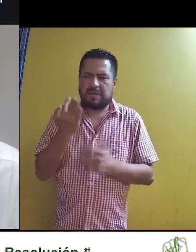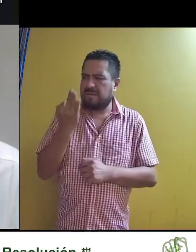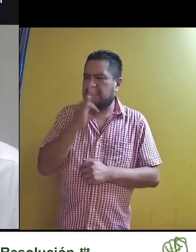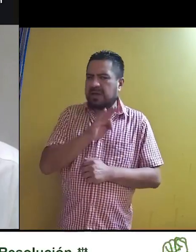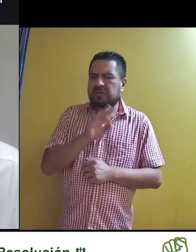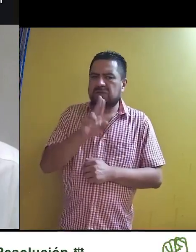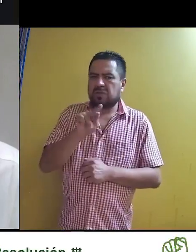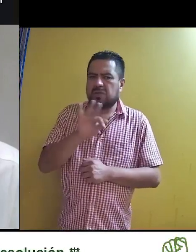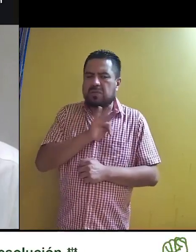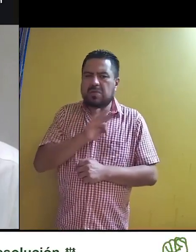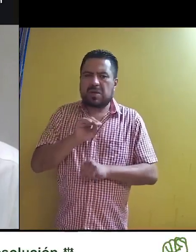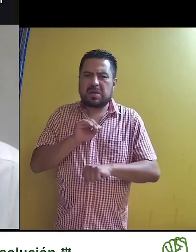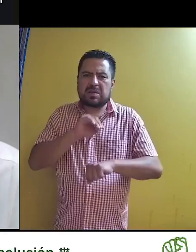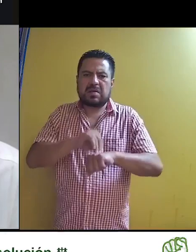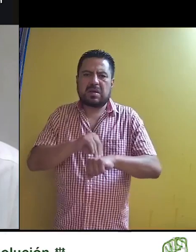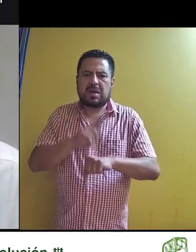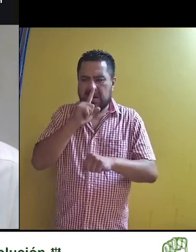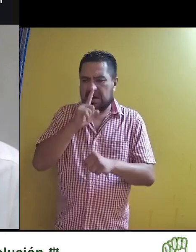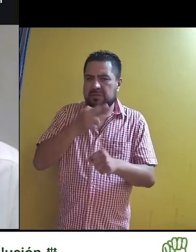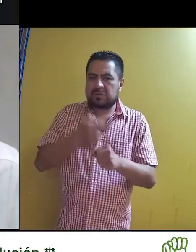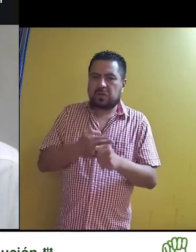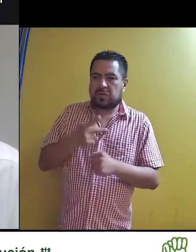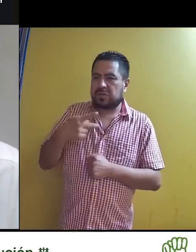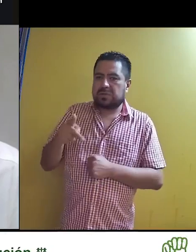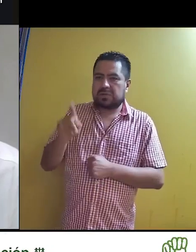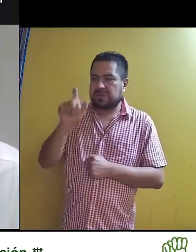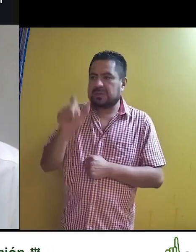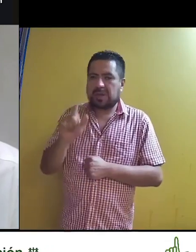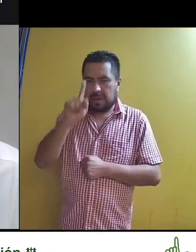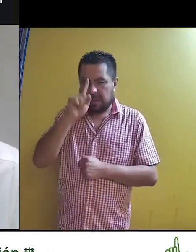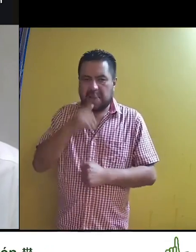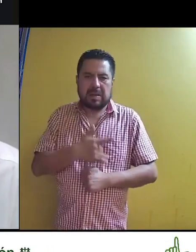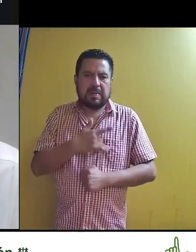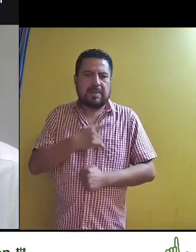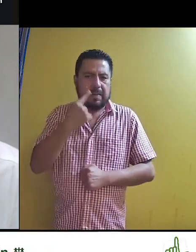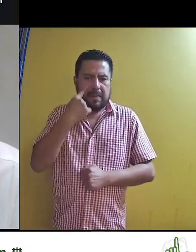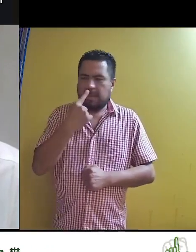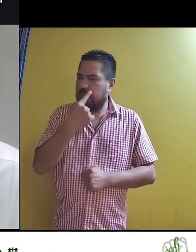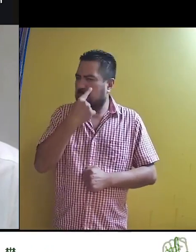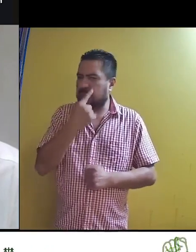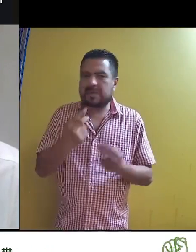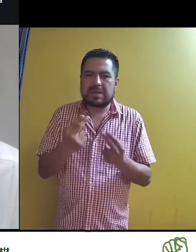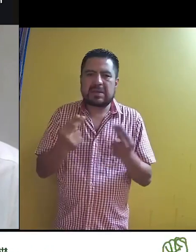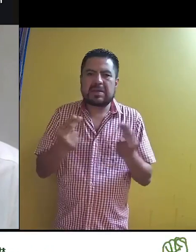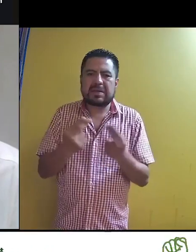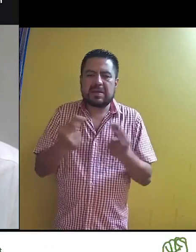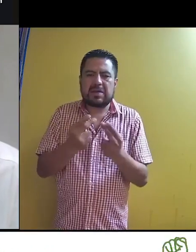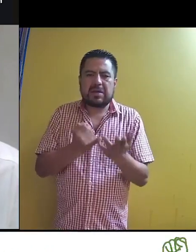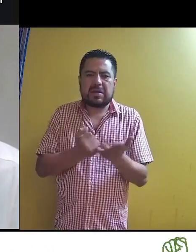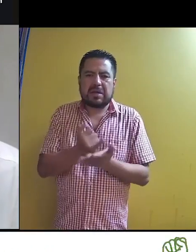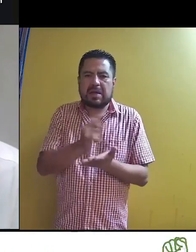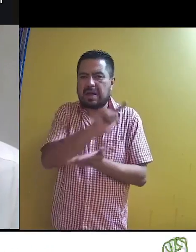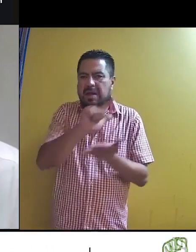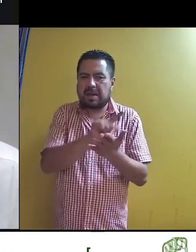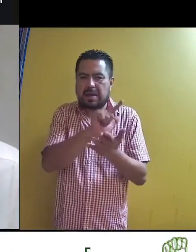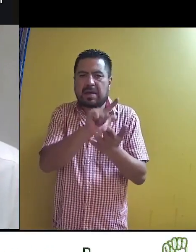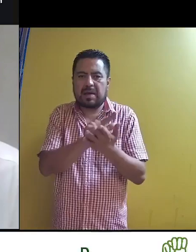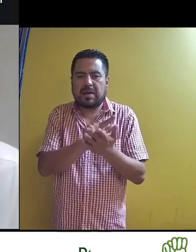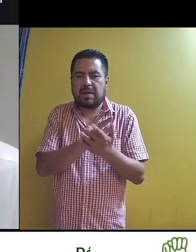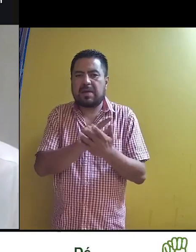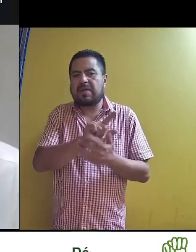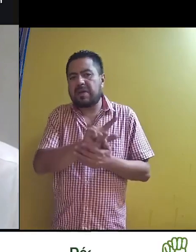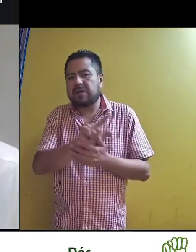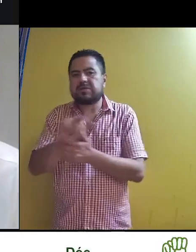que no fue expedido por la autoridad competente para satisfacer un requisito de elegibilidad. En consecuencia,